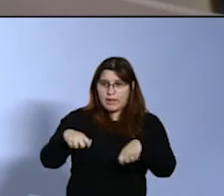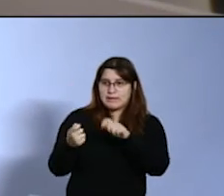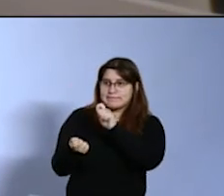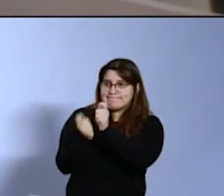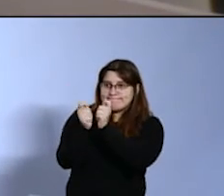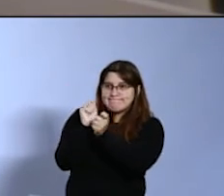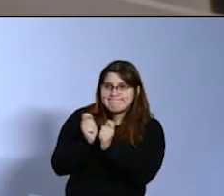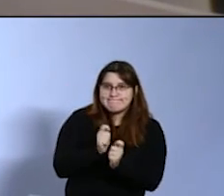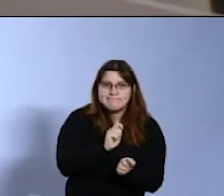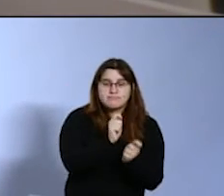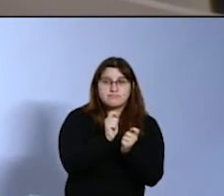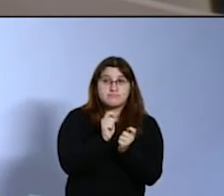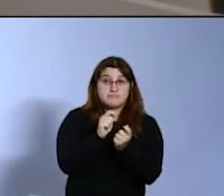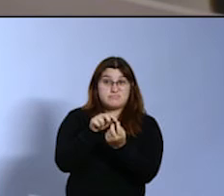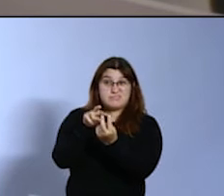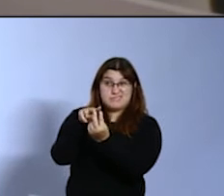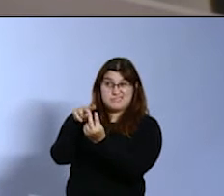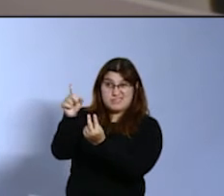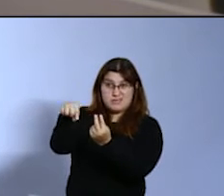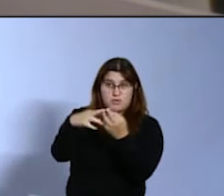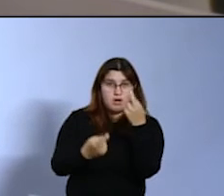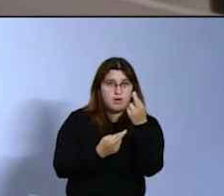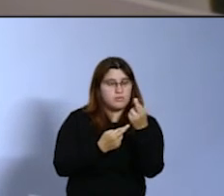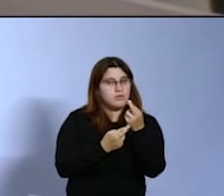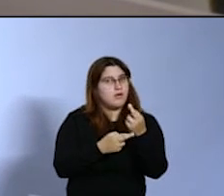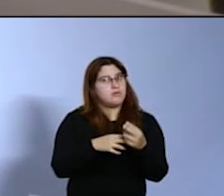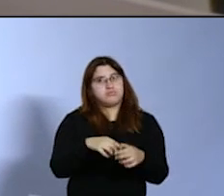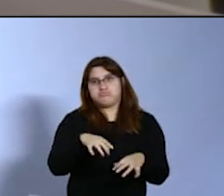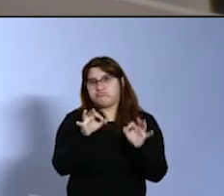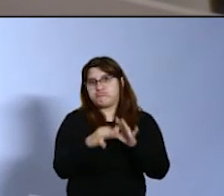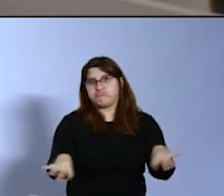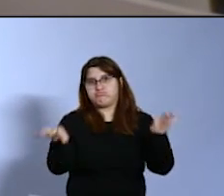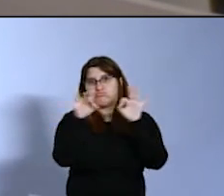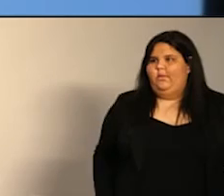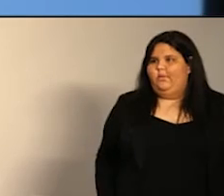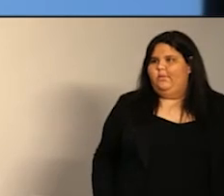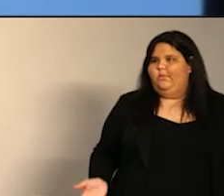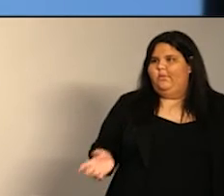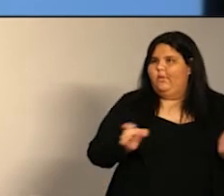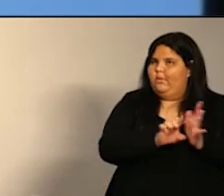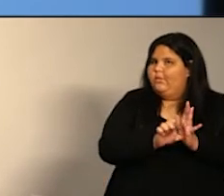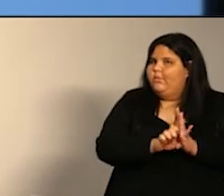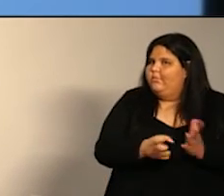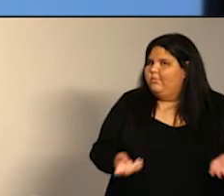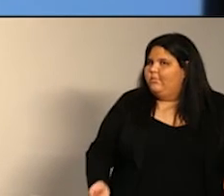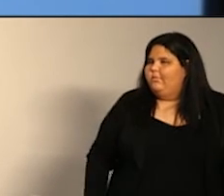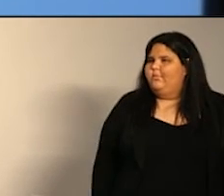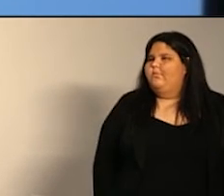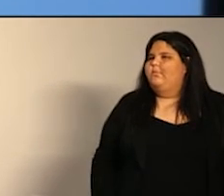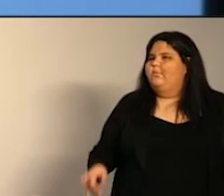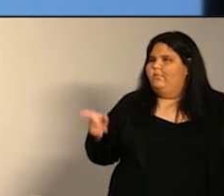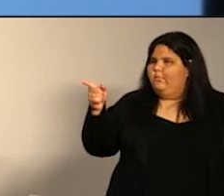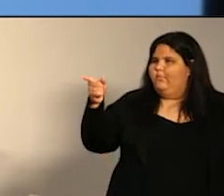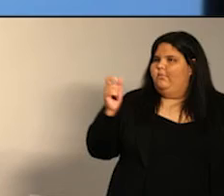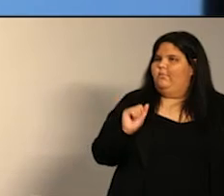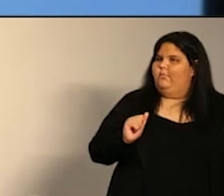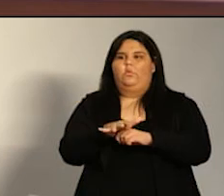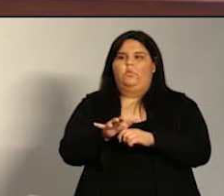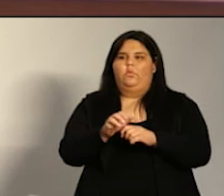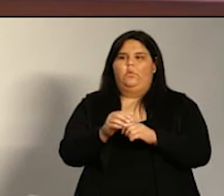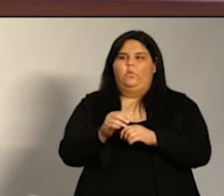dos de los recursos esenciales para nuestros niños y niñas con diversidad funcional la disponibilidad